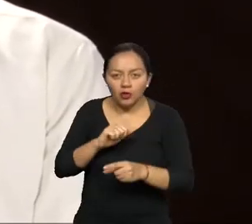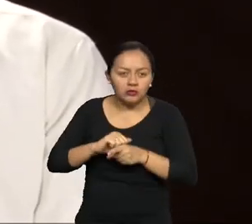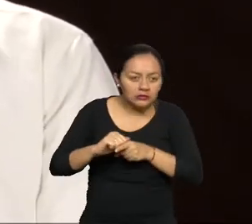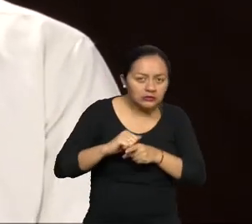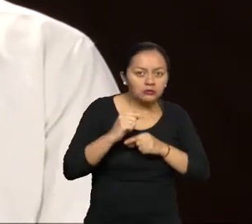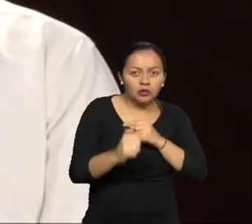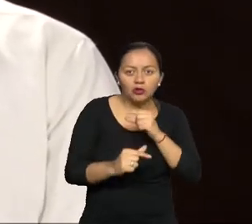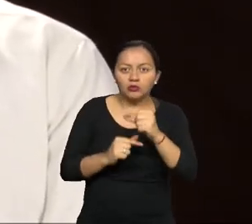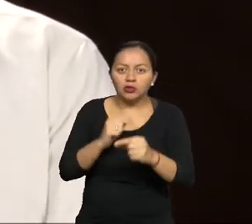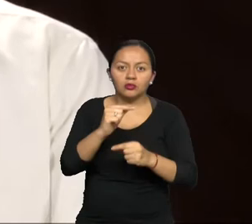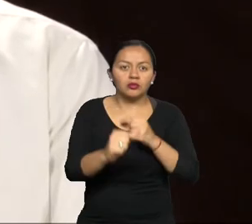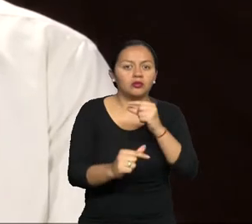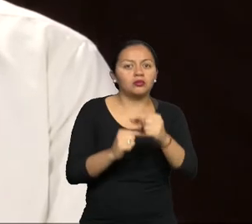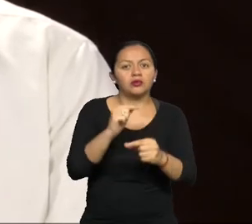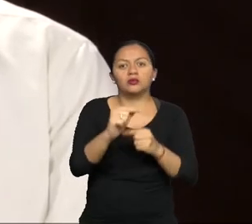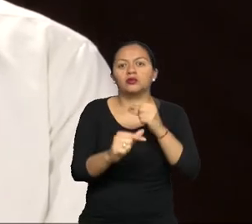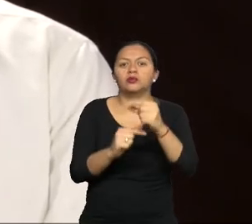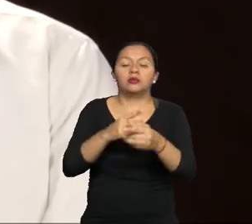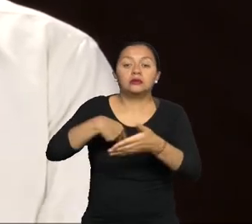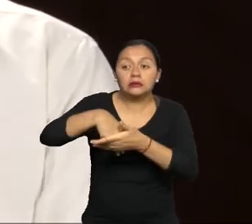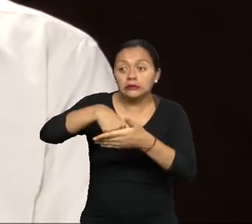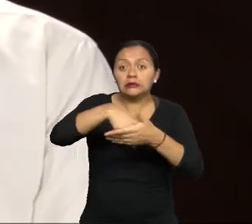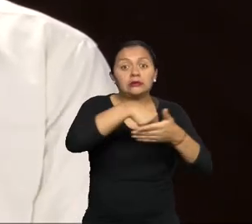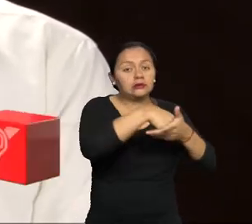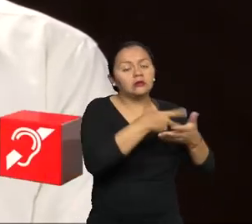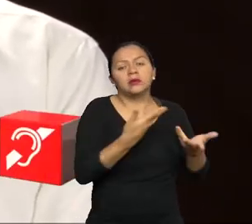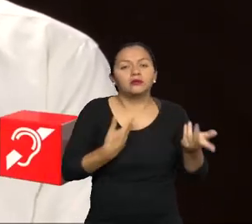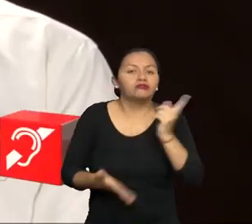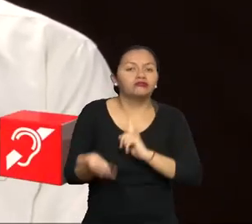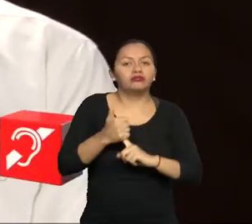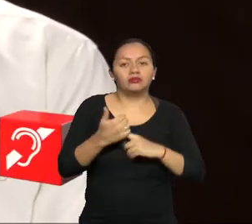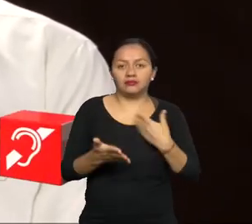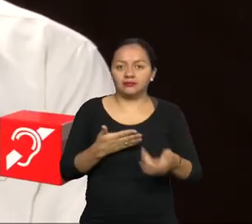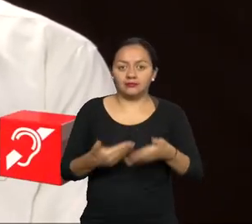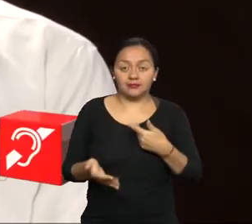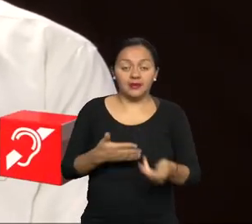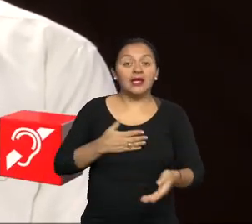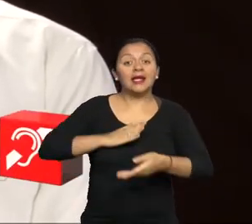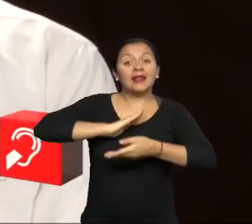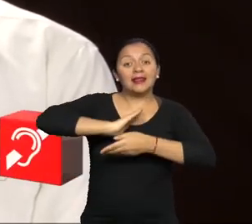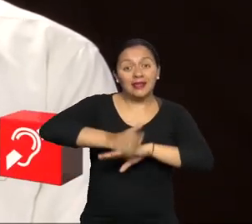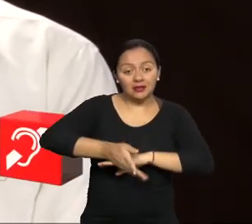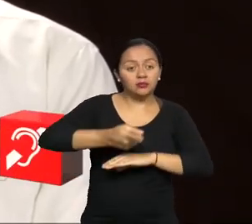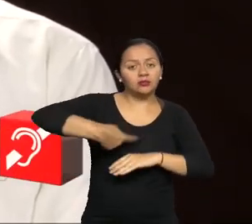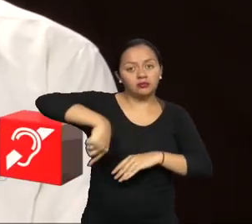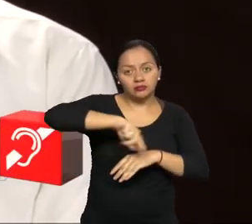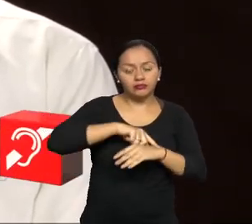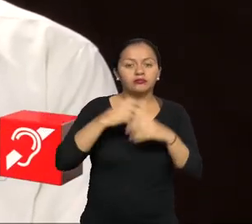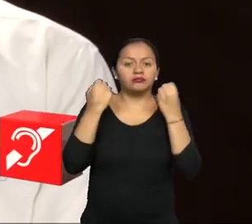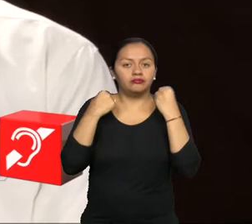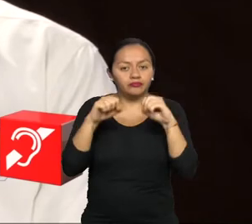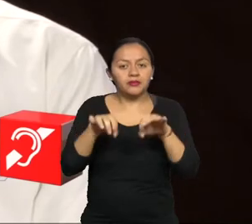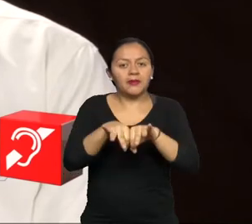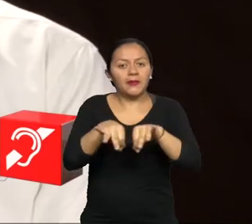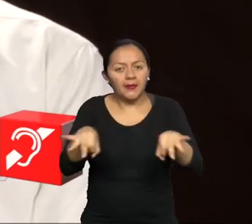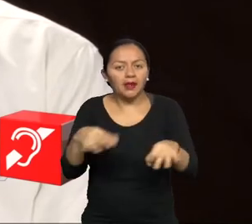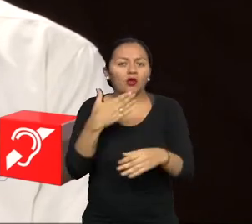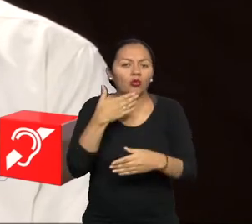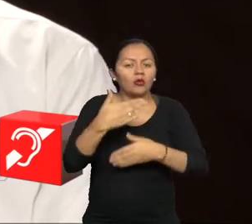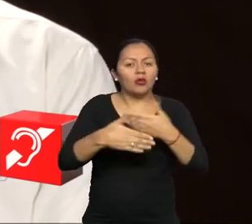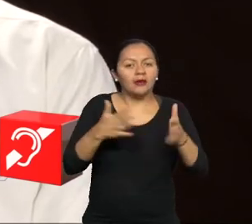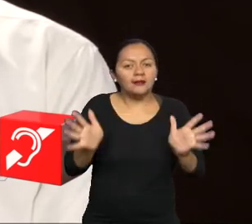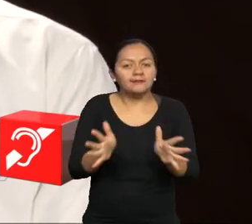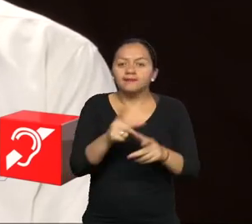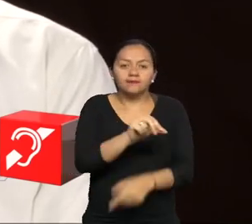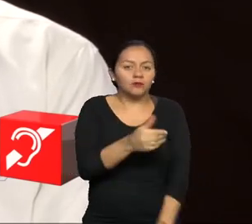poco llegan, con sus limitaciones llegan. Y después, pues, las motivaciones, pues, las becas, los incentivos, no